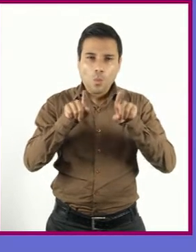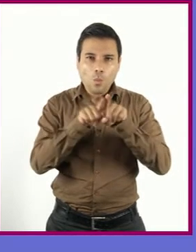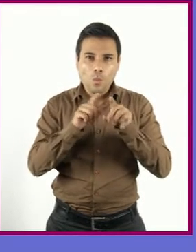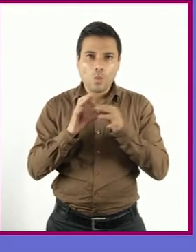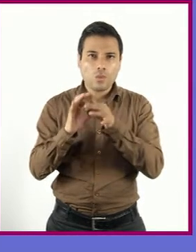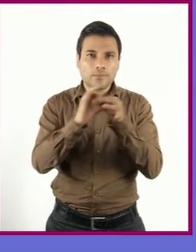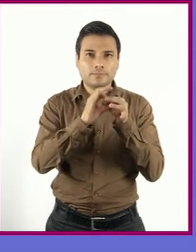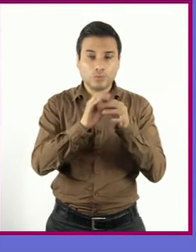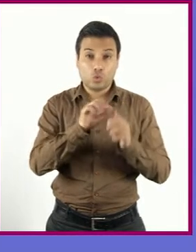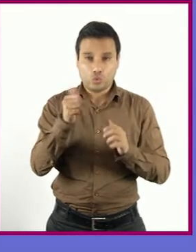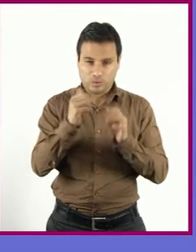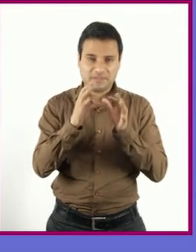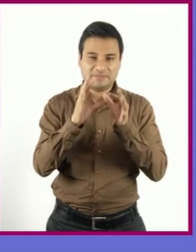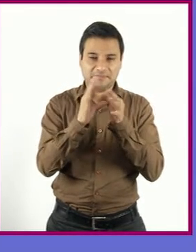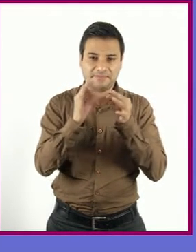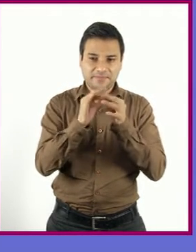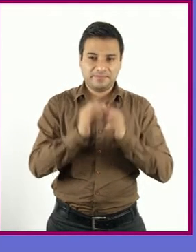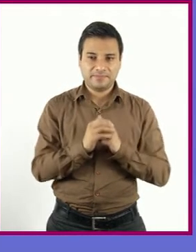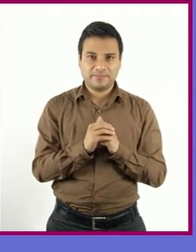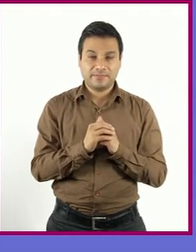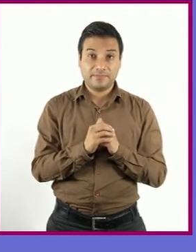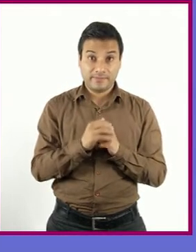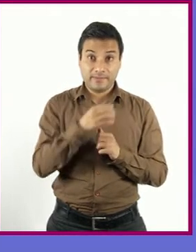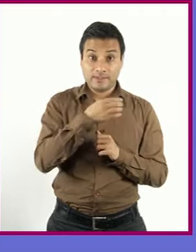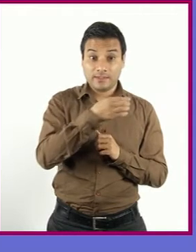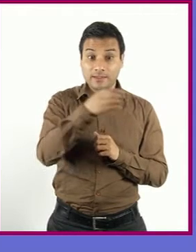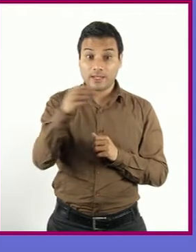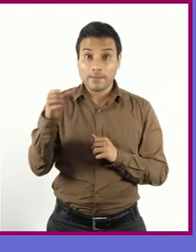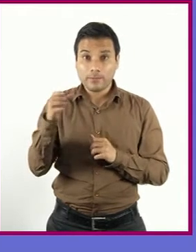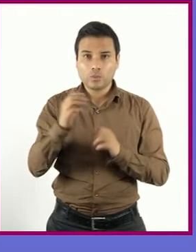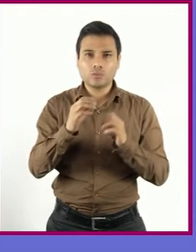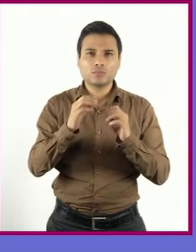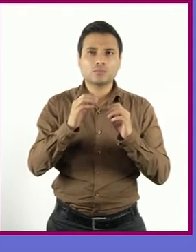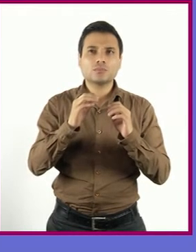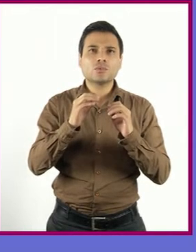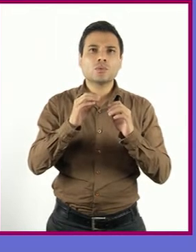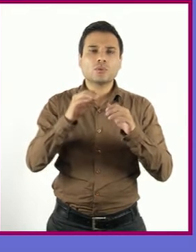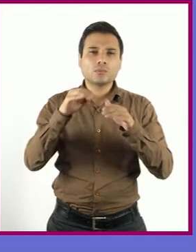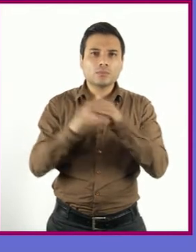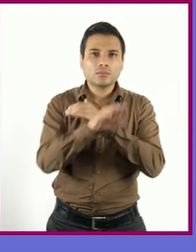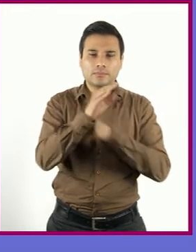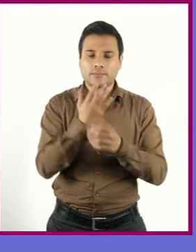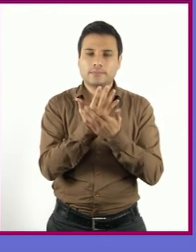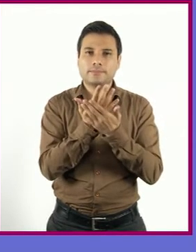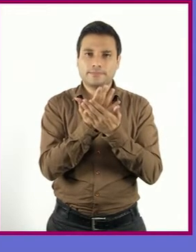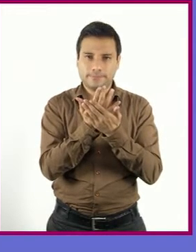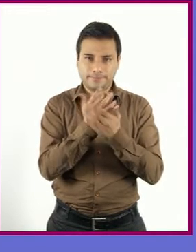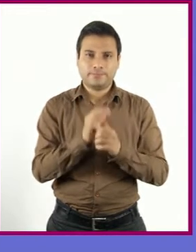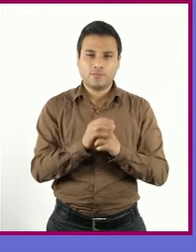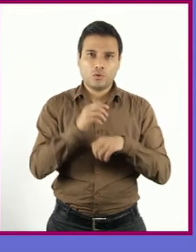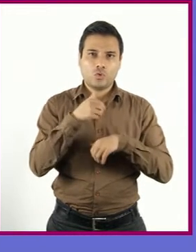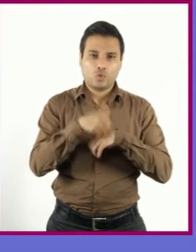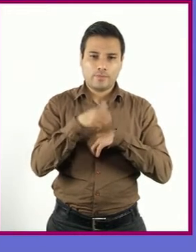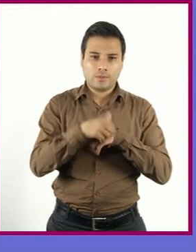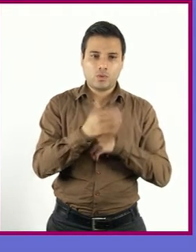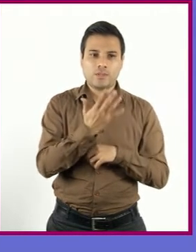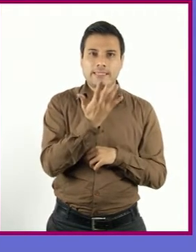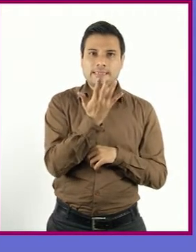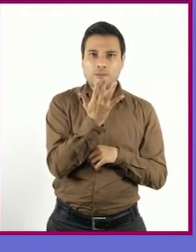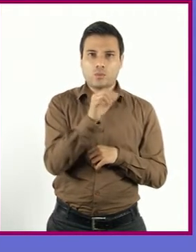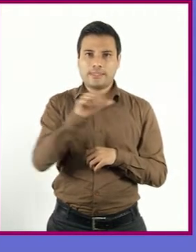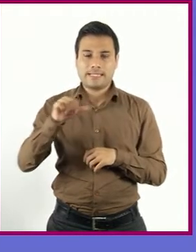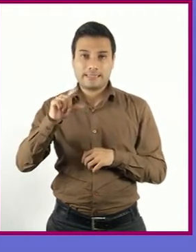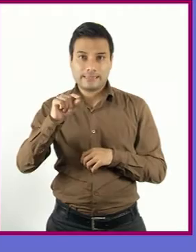dice, solo podrán ingresar al campo en ciertas jugadas los miembros que tengan números entre el 50 y 70 en